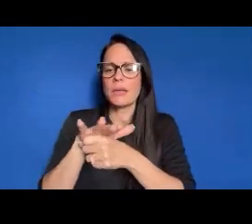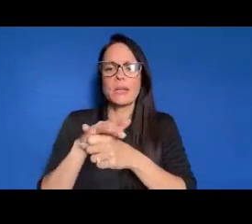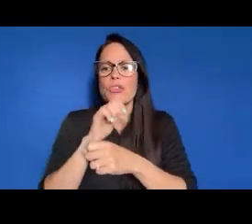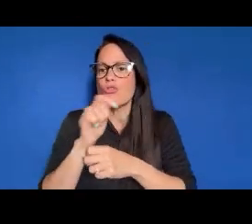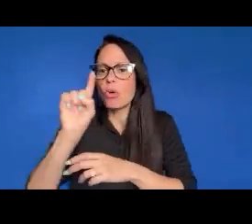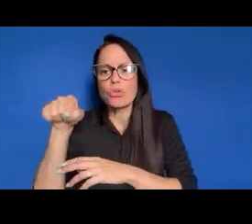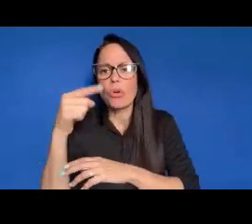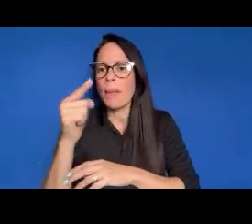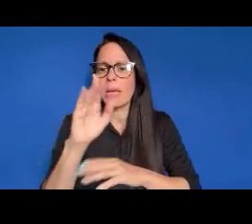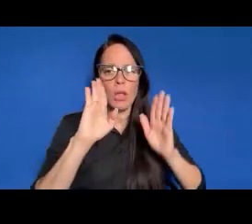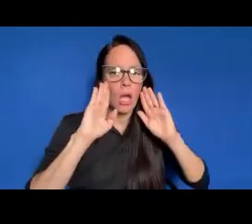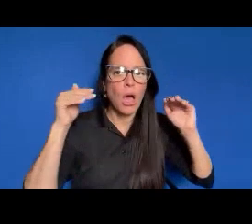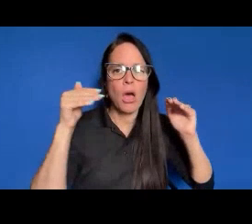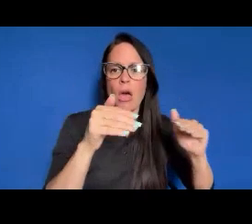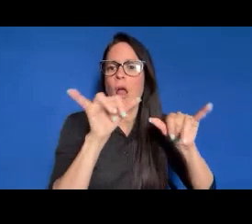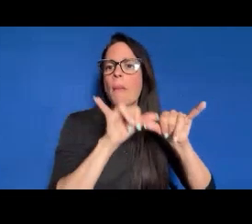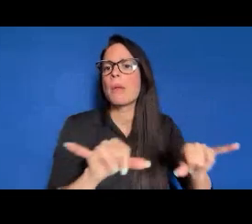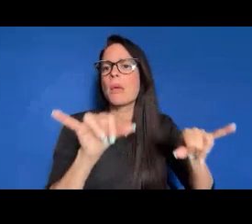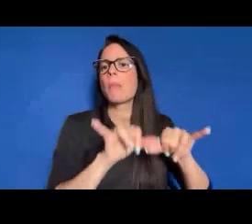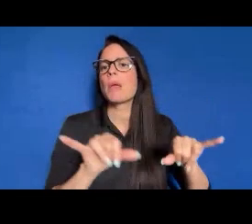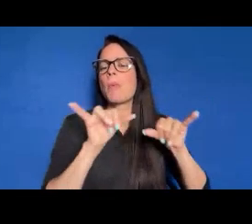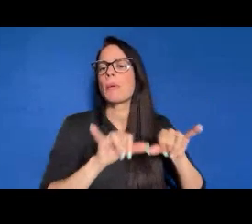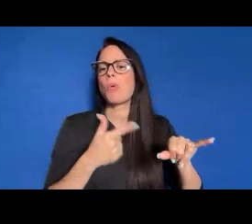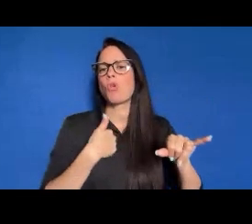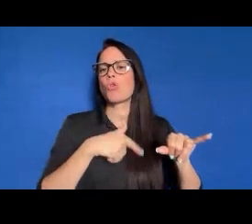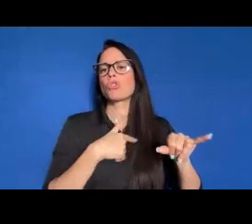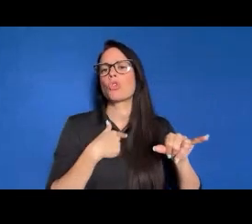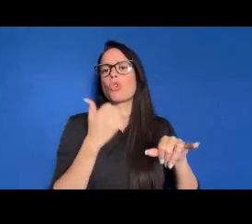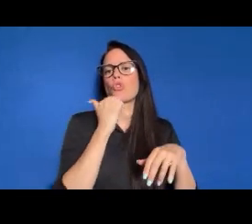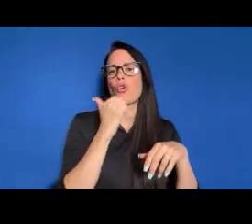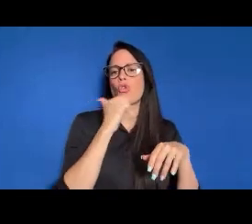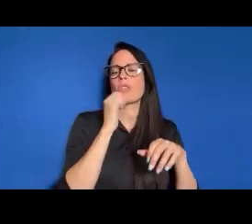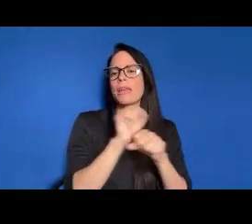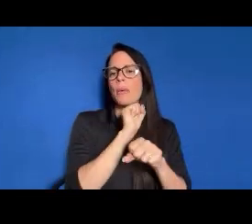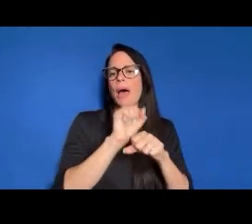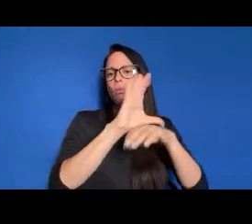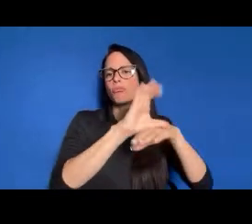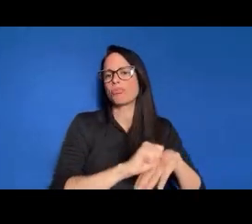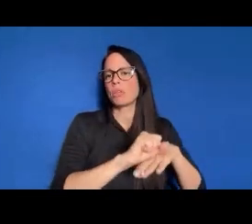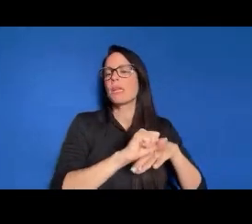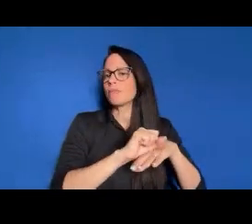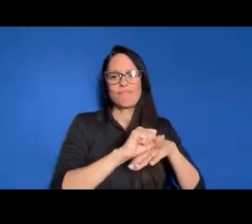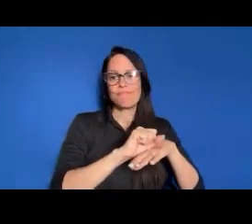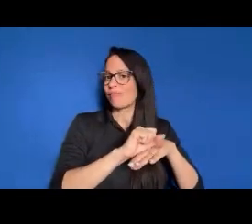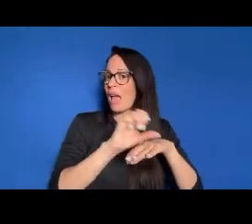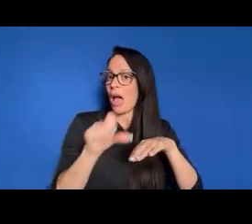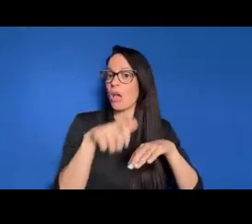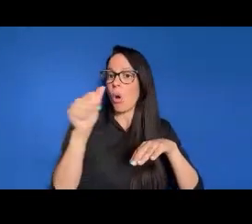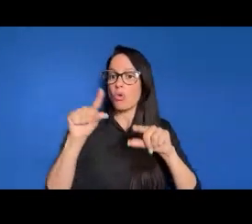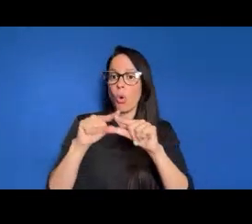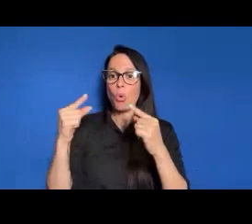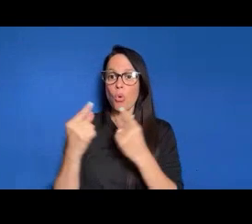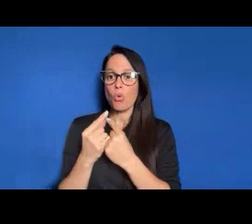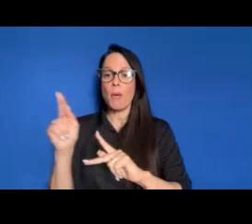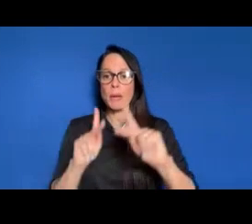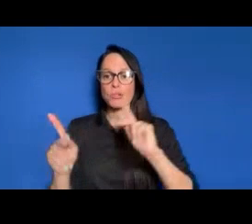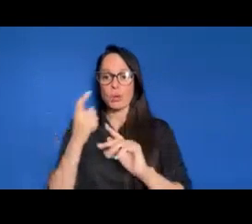estamos, nosotros estamos todos los días trabajando con ellas, sino unas poblaciones a las que estamos viendo cierto tipo de movimiento